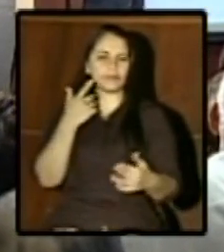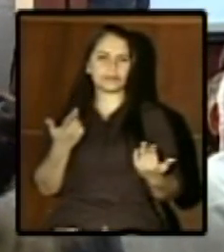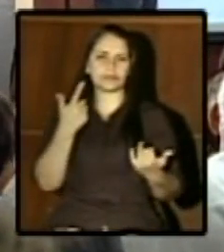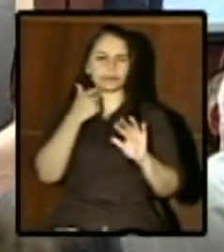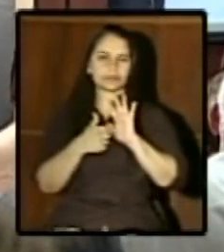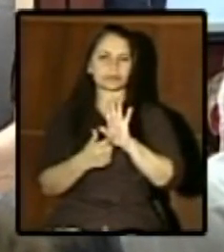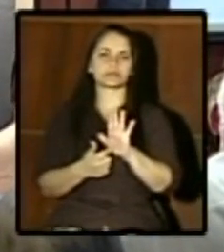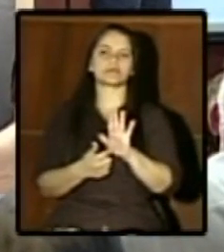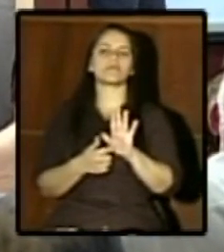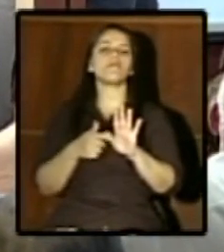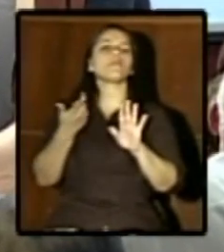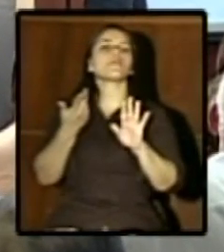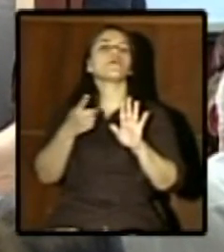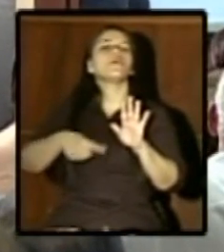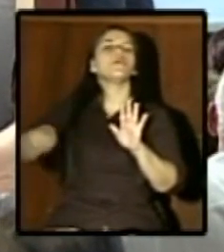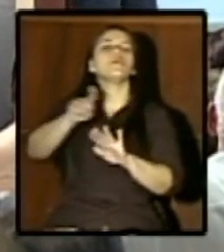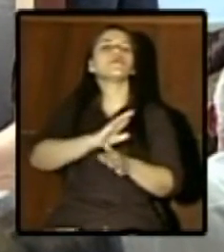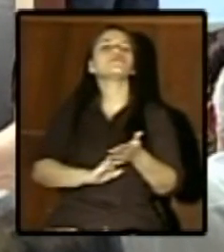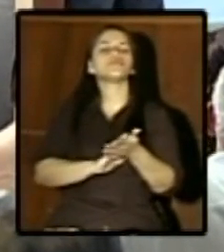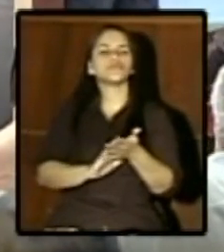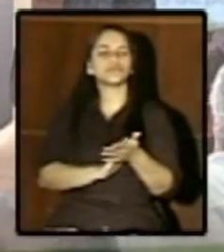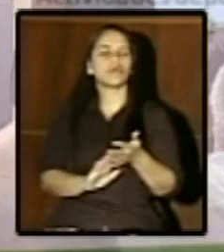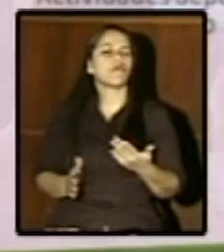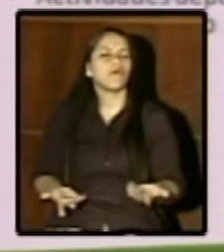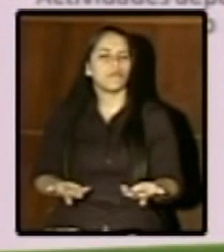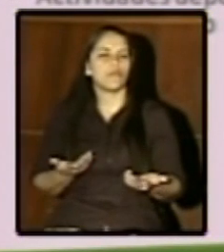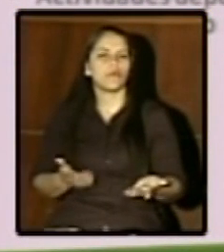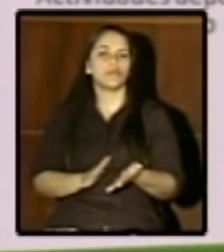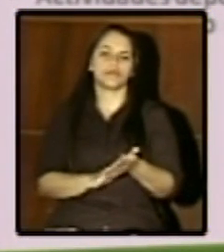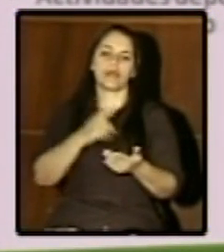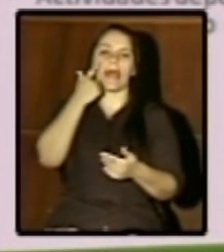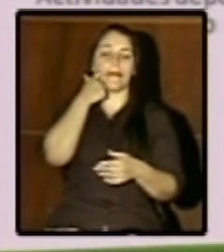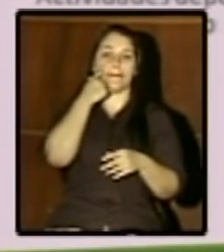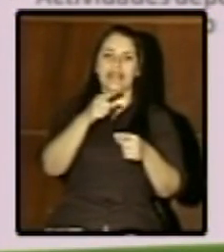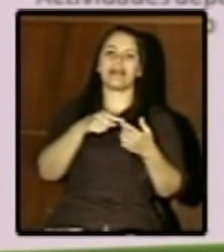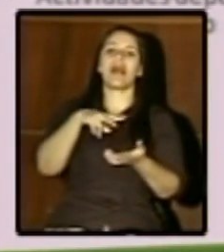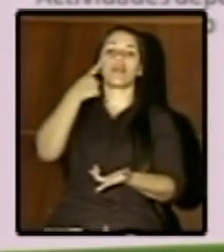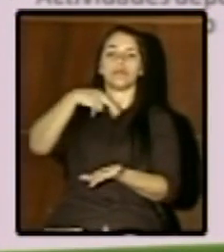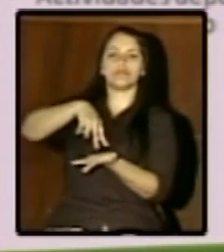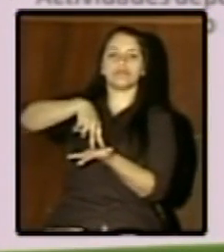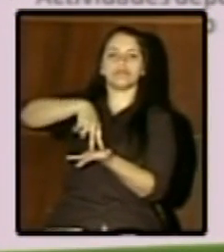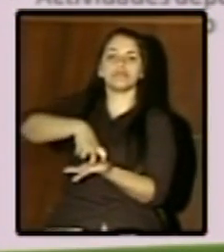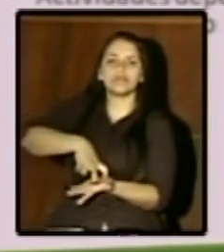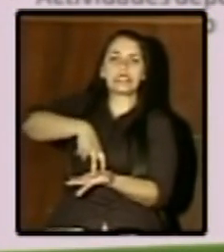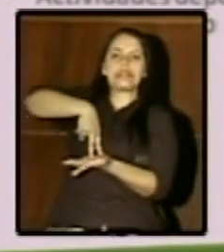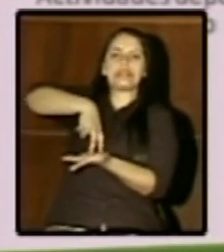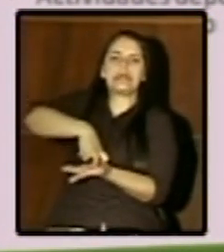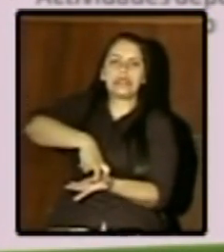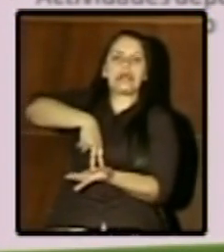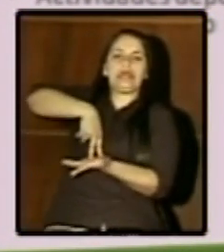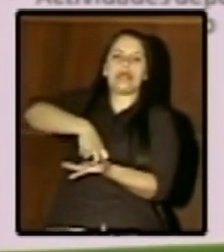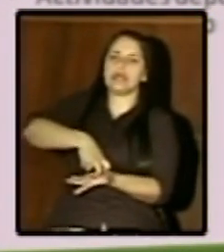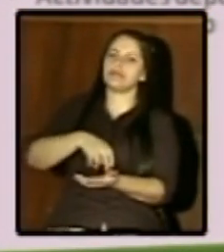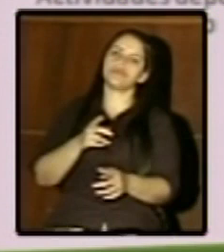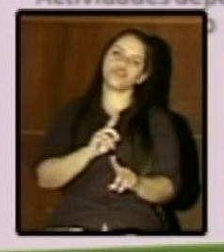Bueno, ¿cómo podemos, digamos, abordar esto? Pues hay actividades que podemos evitar como las